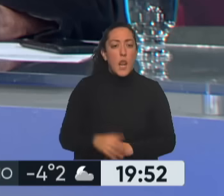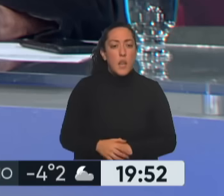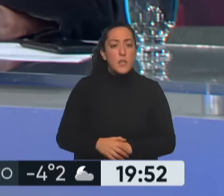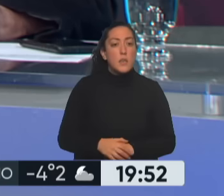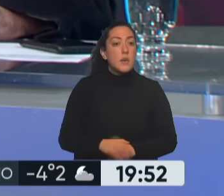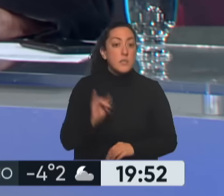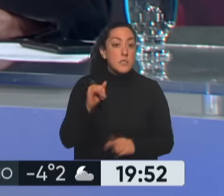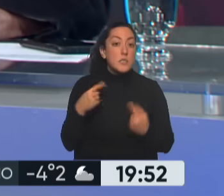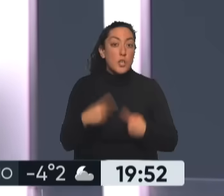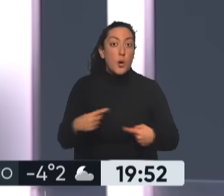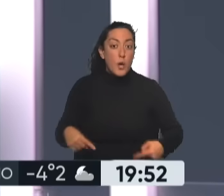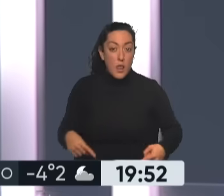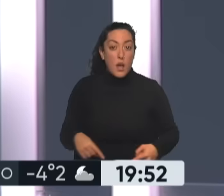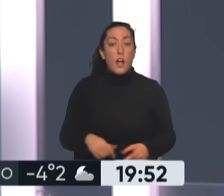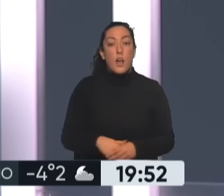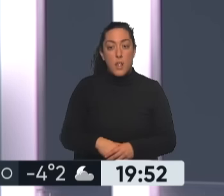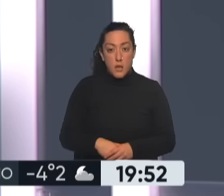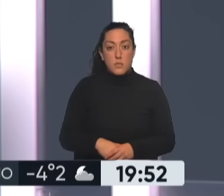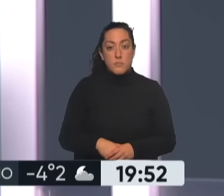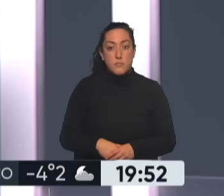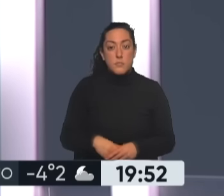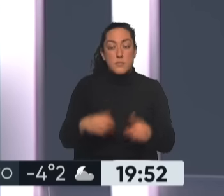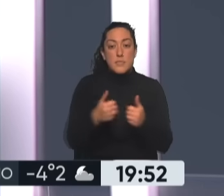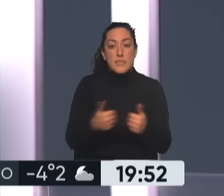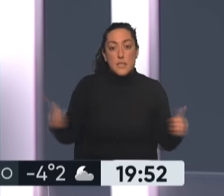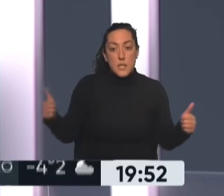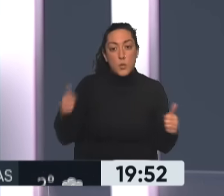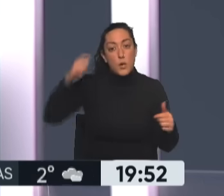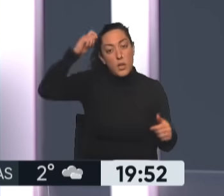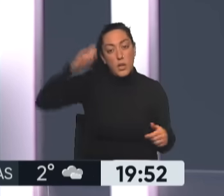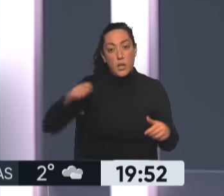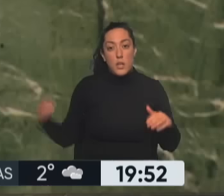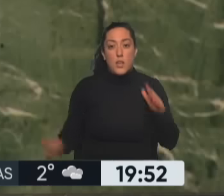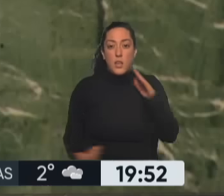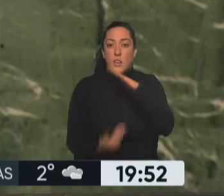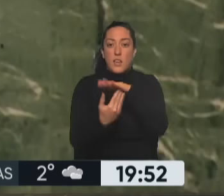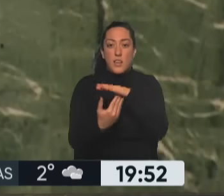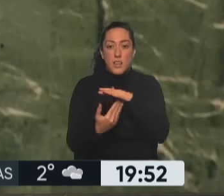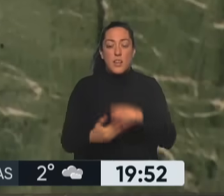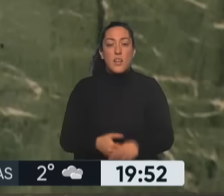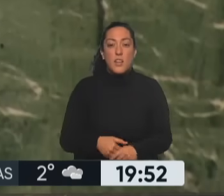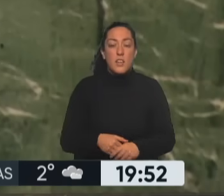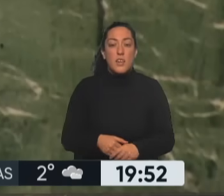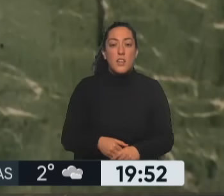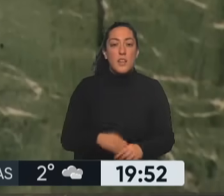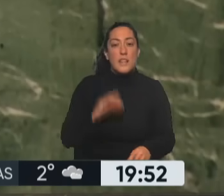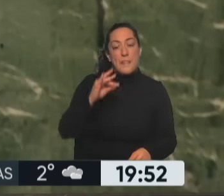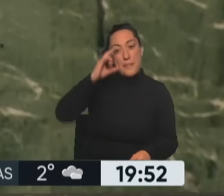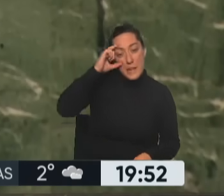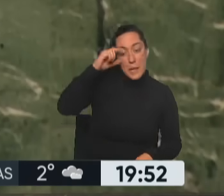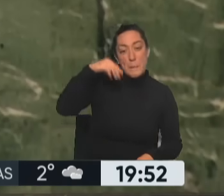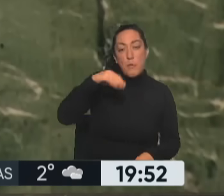Edades hay. Sí, así es. La decisión de la Suprema Tribunal Federal, en realidad del juez Alexander de Moraes,